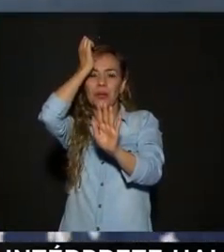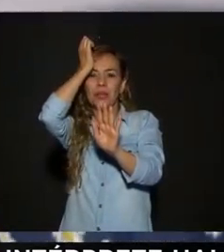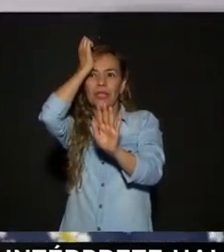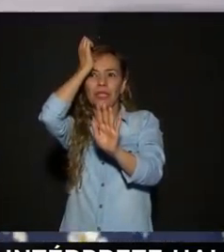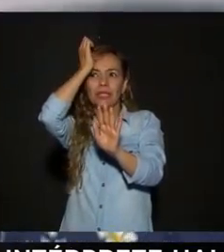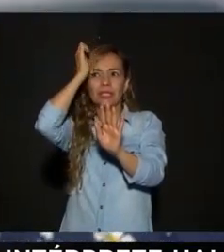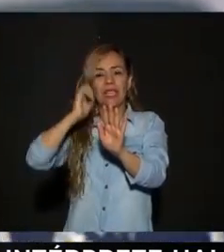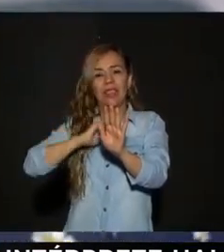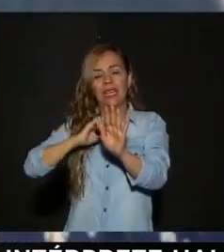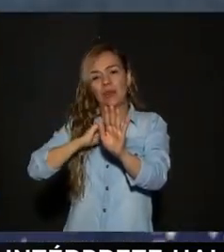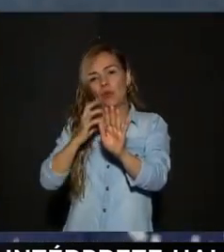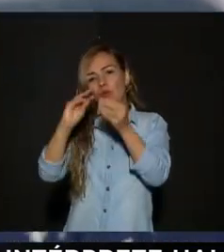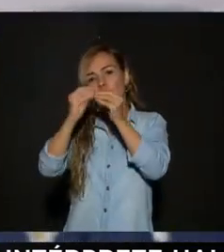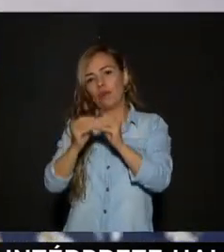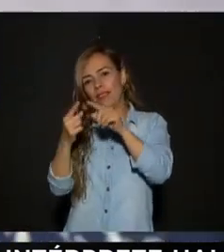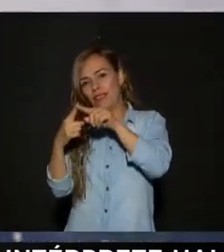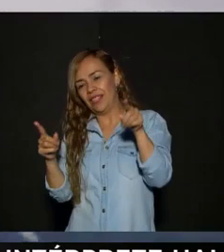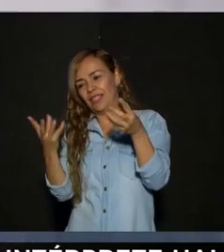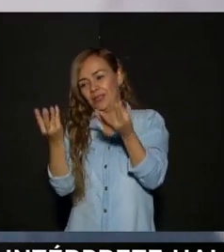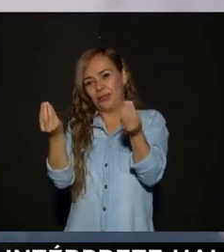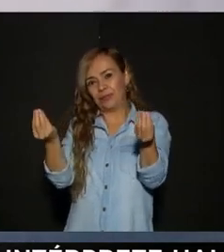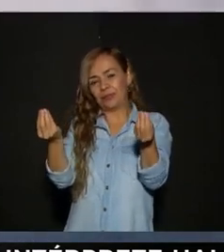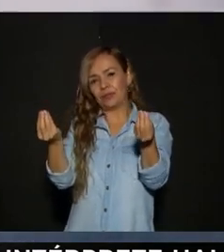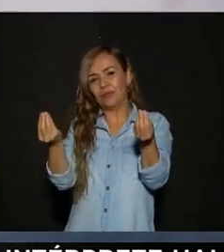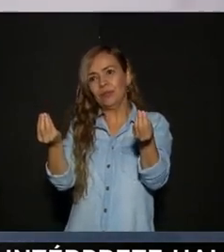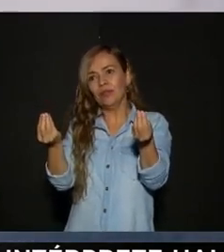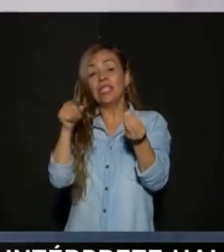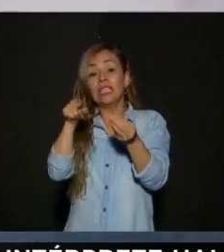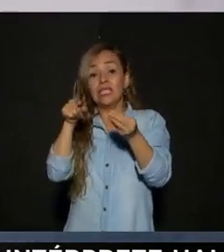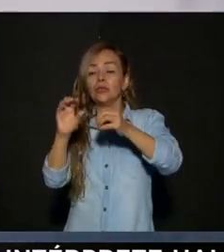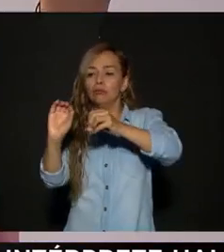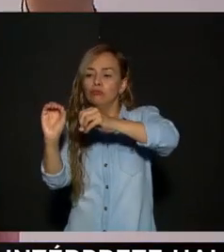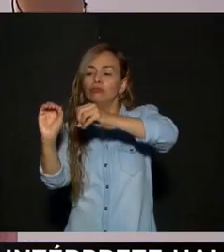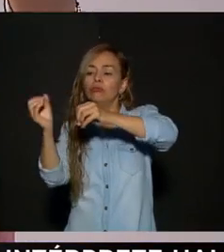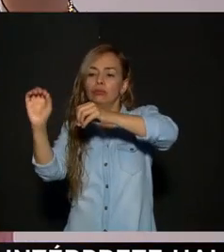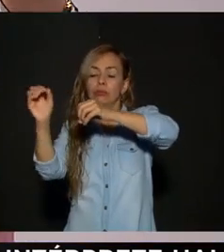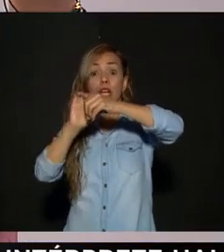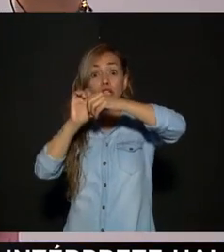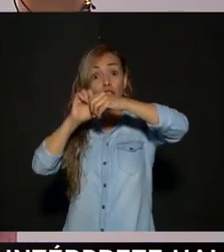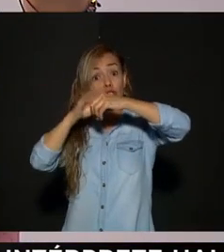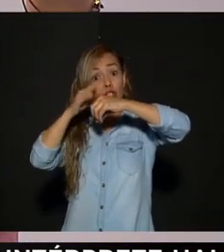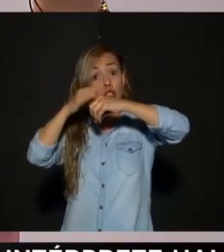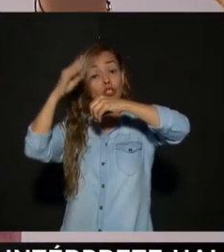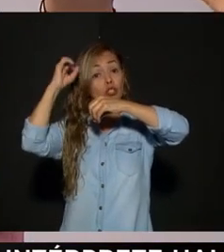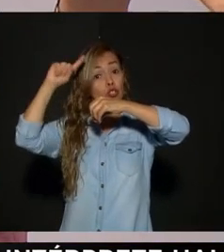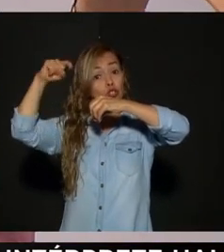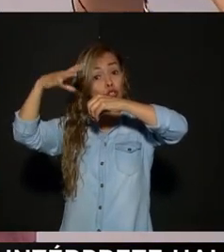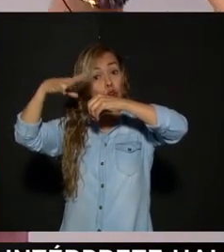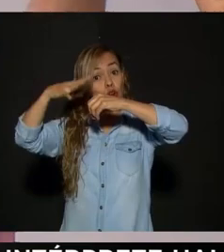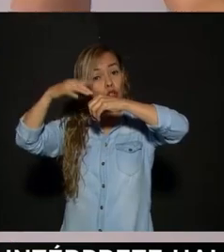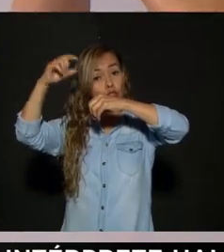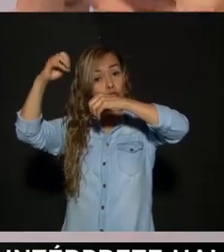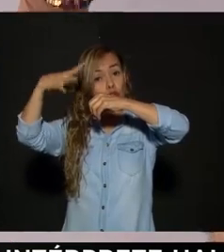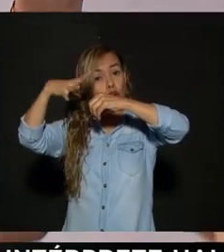Tenemos dos formas de asteroides. Fíjate que esto se movía alrededor del Sol y unos se podían chocar con